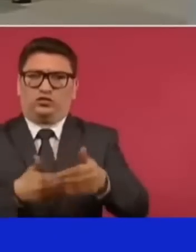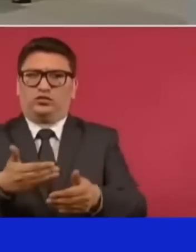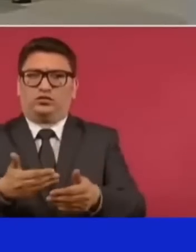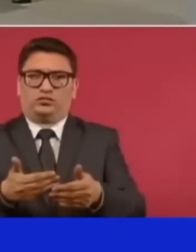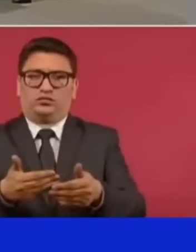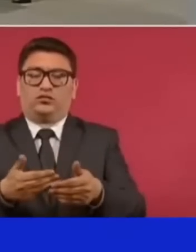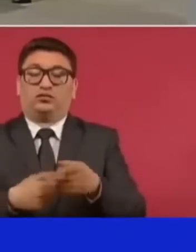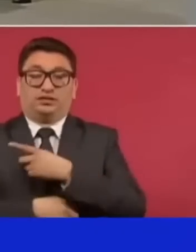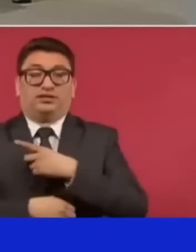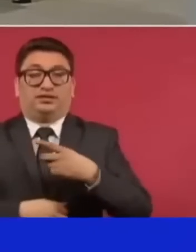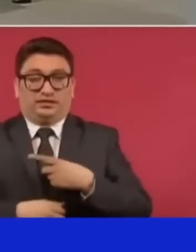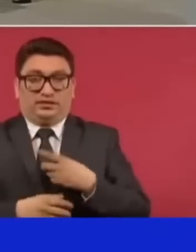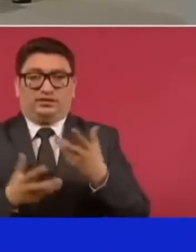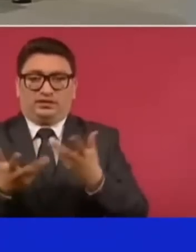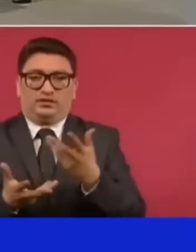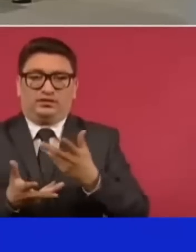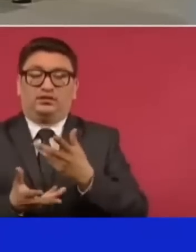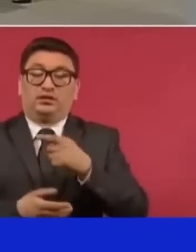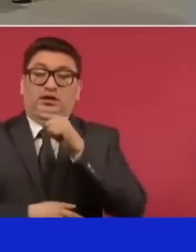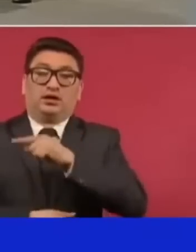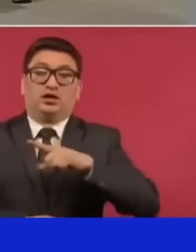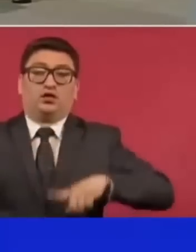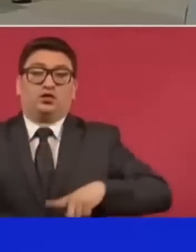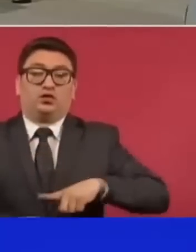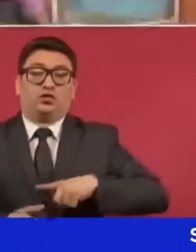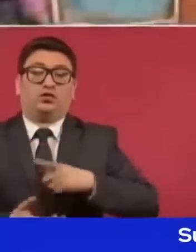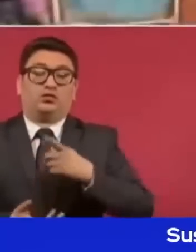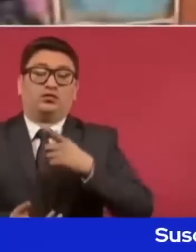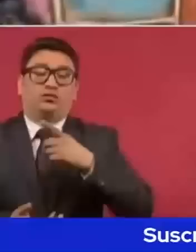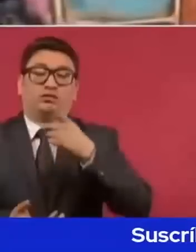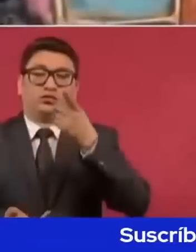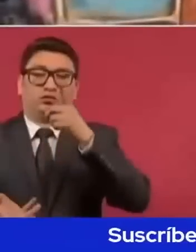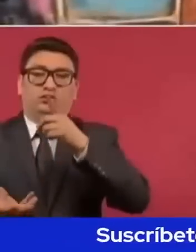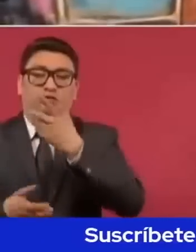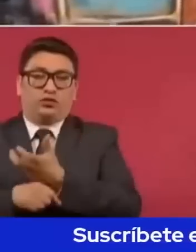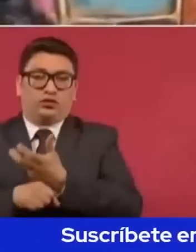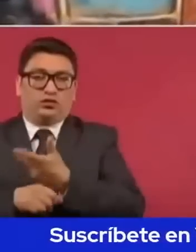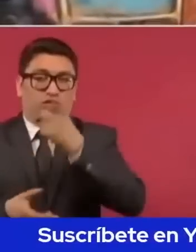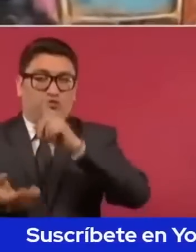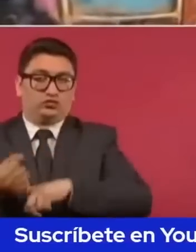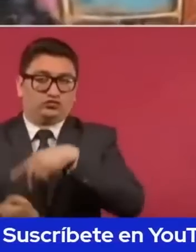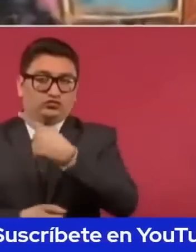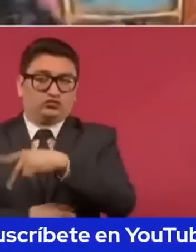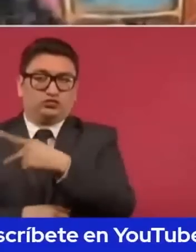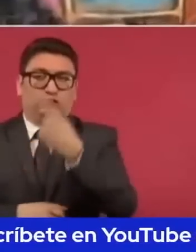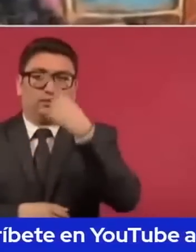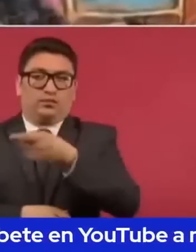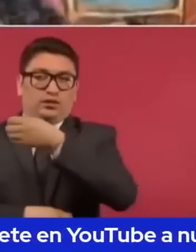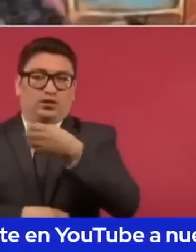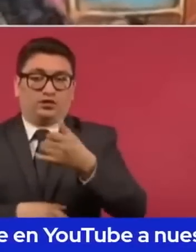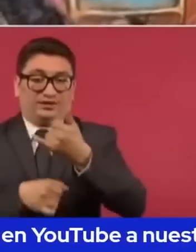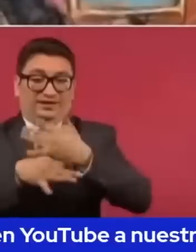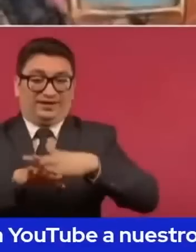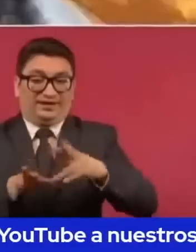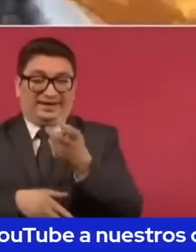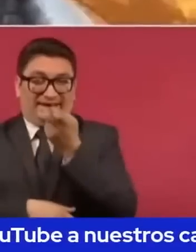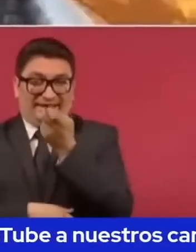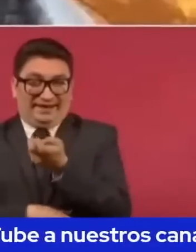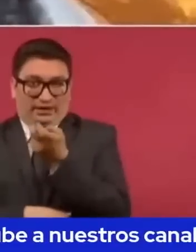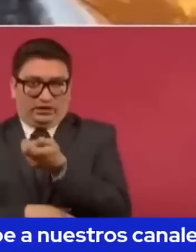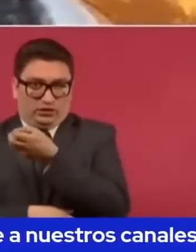de existir dentro del gobierno de Estados Unidos que pudiera ordenar este tipo de información, este tipo